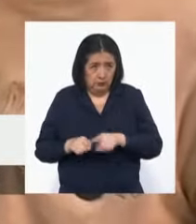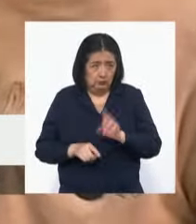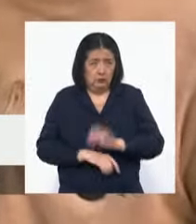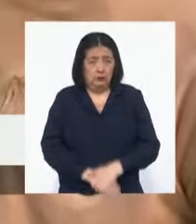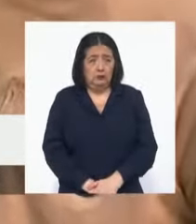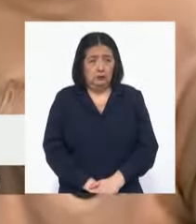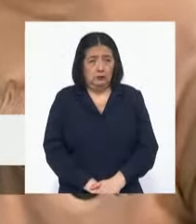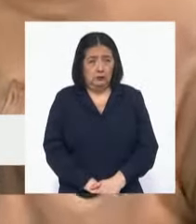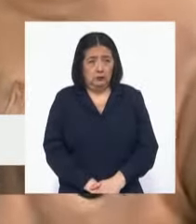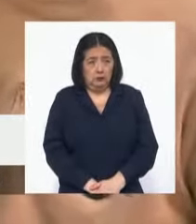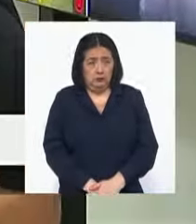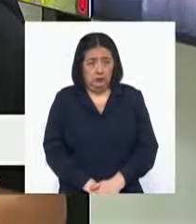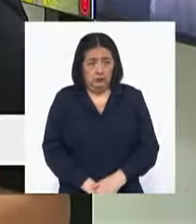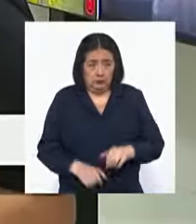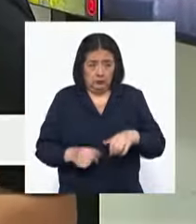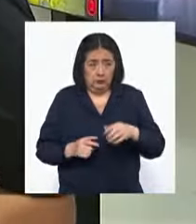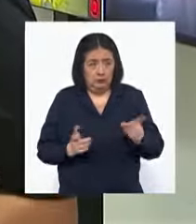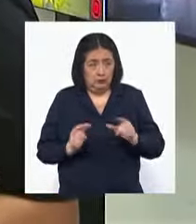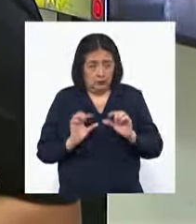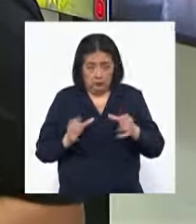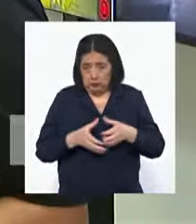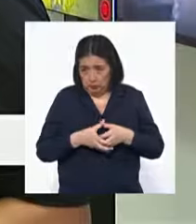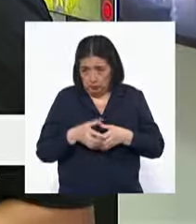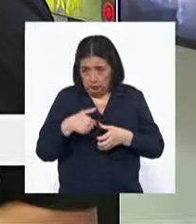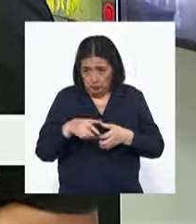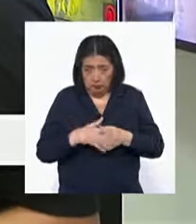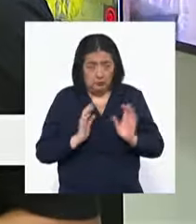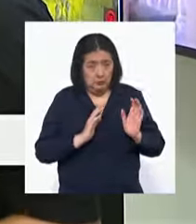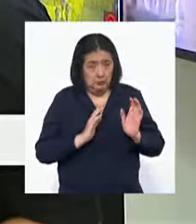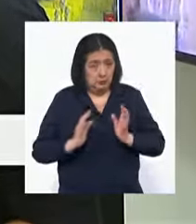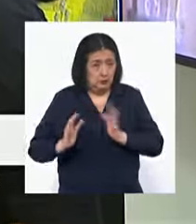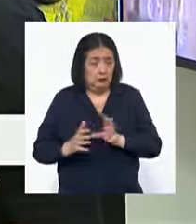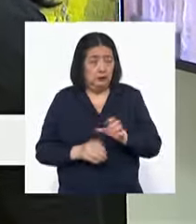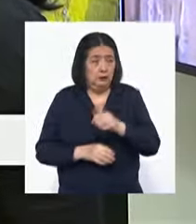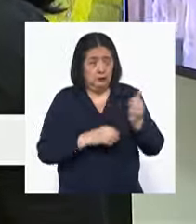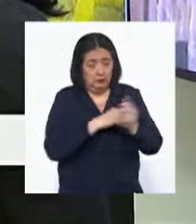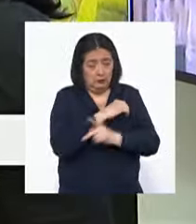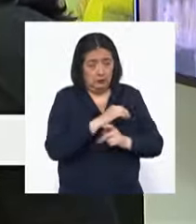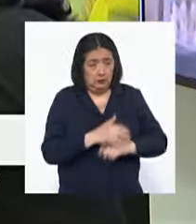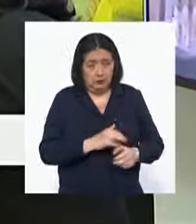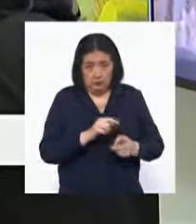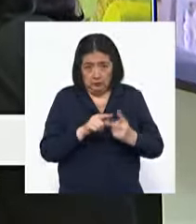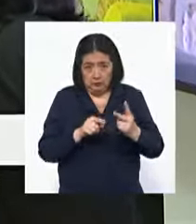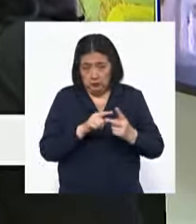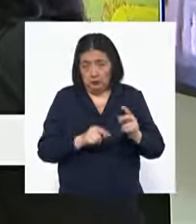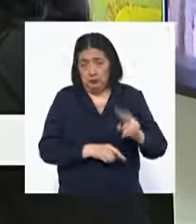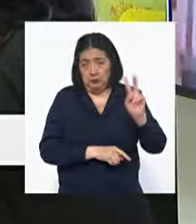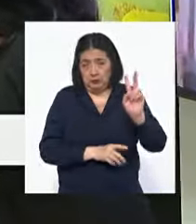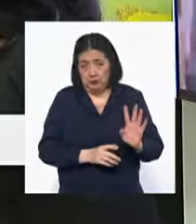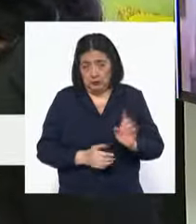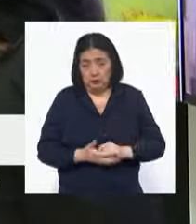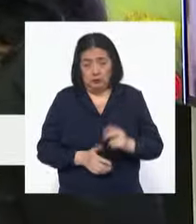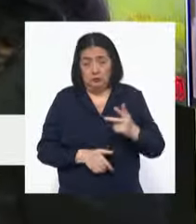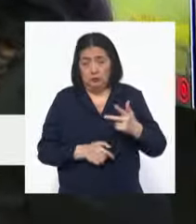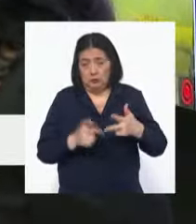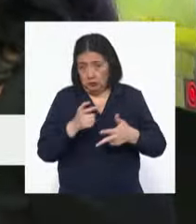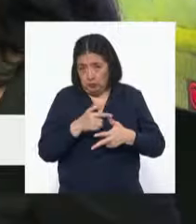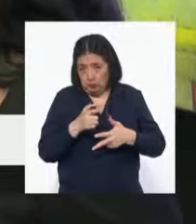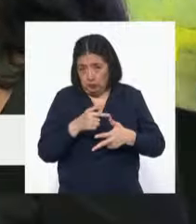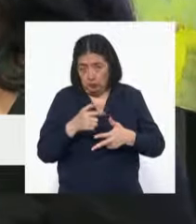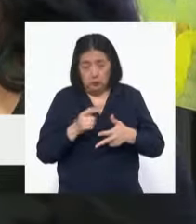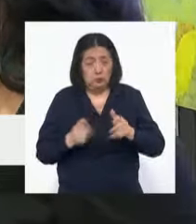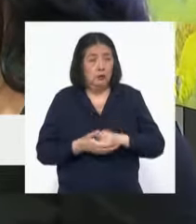vida que vengo acá, ya. Nunca había entrado al Perú. Estas son bandas organizadas que vienen de otros países. Dos de ellos son venezolanos y uno es